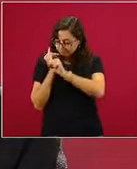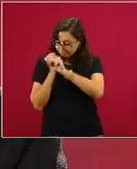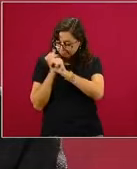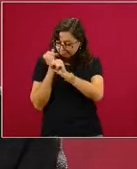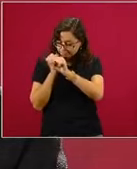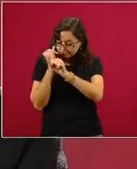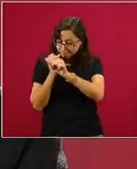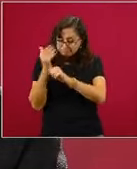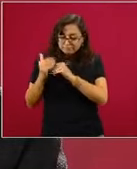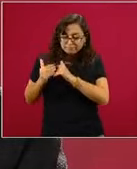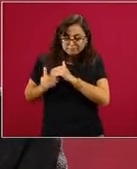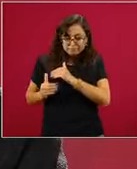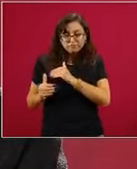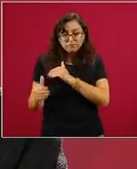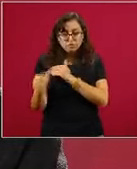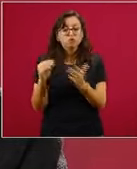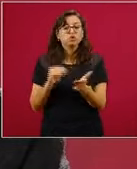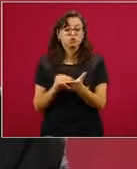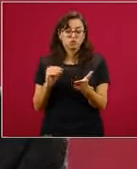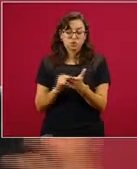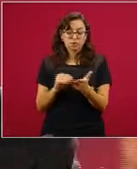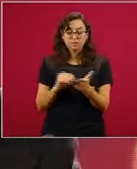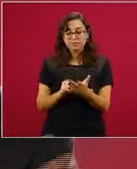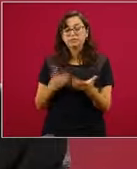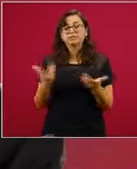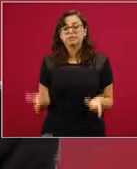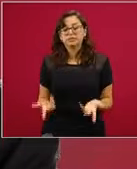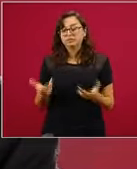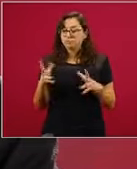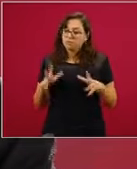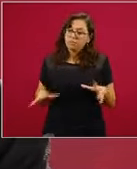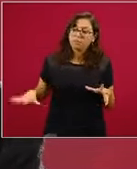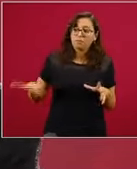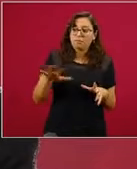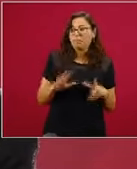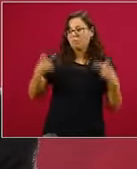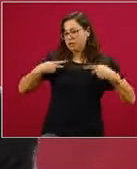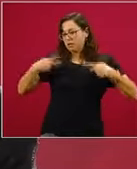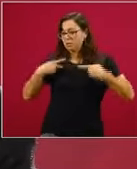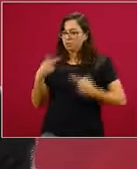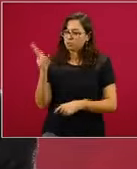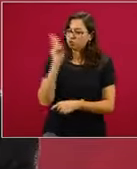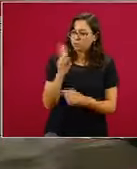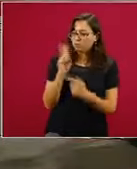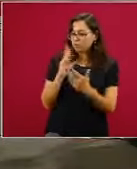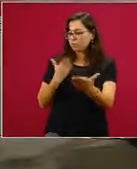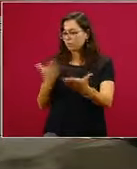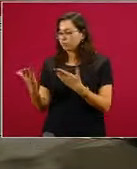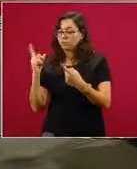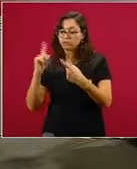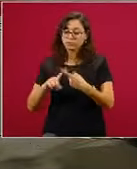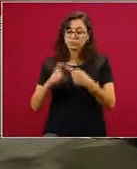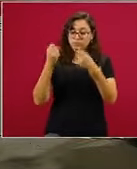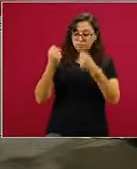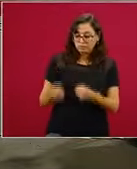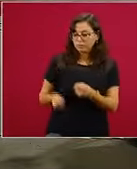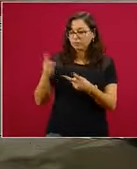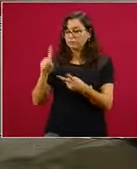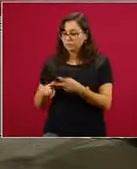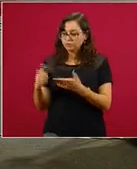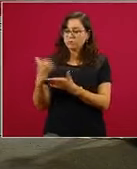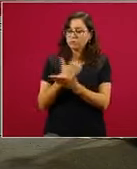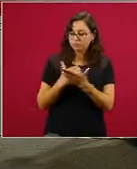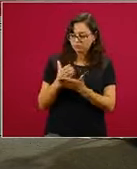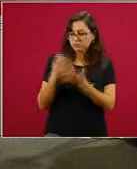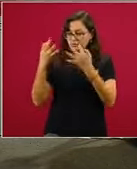3, en la que se evalúa en decenas de miles de personas la seguridad y la eficacia de